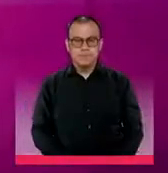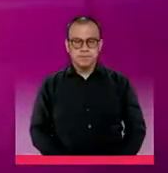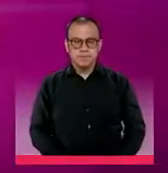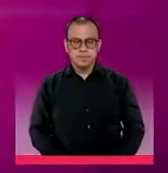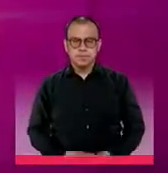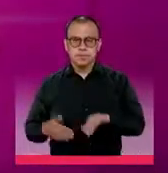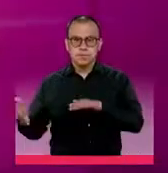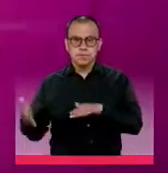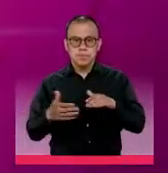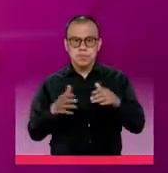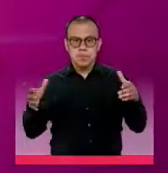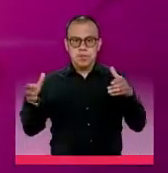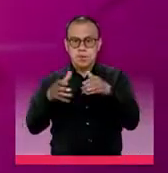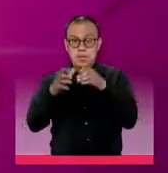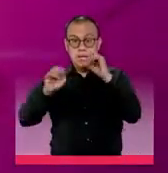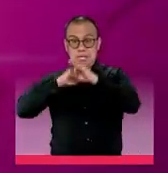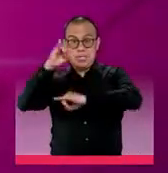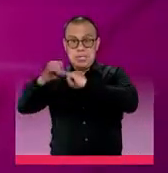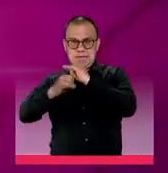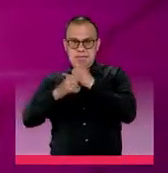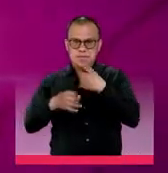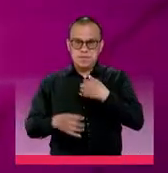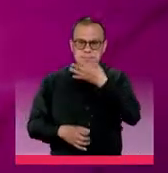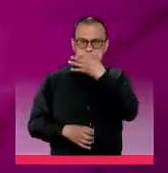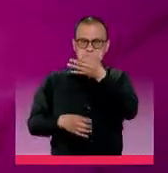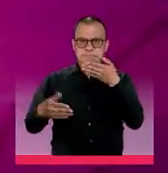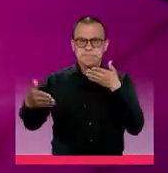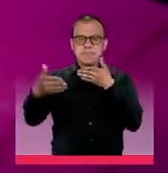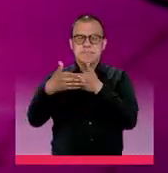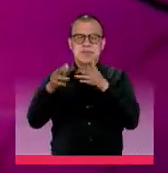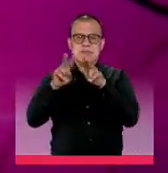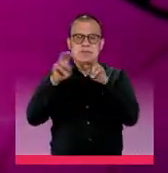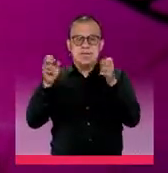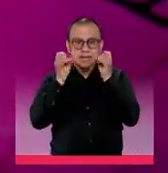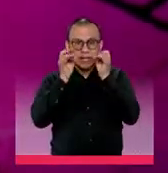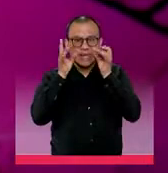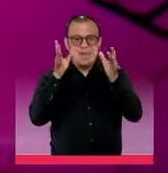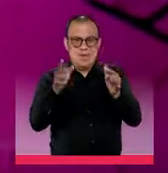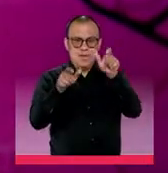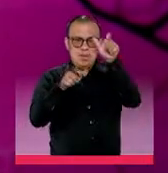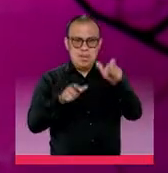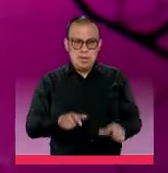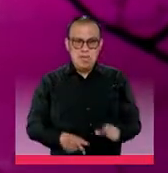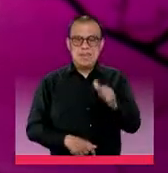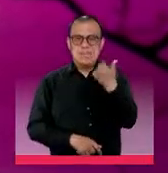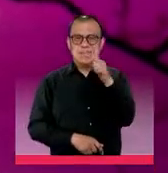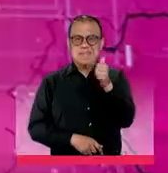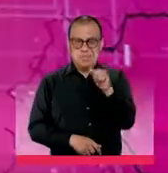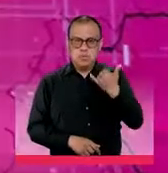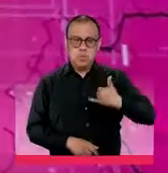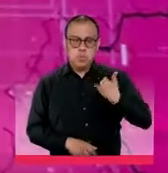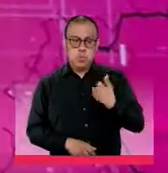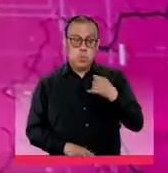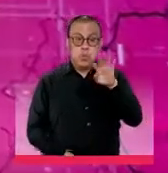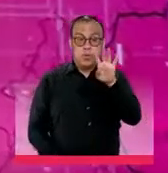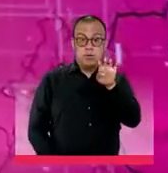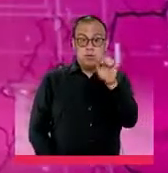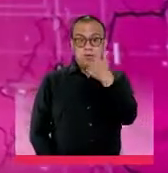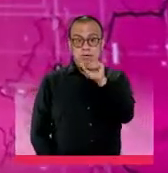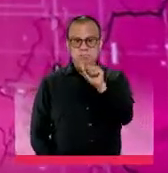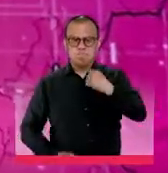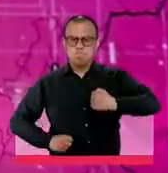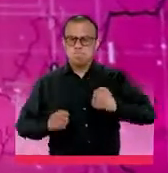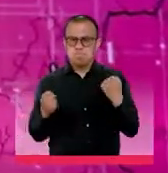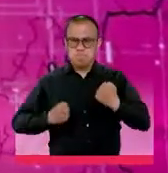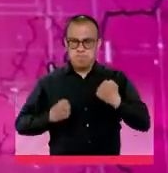Y ante la Corte Penal Internacional será denunciado como un crimen de lesa humanidad la muerte violenta de 10 jóvenes entre el 9 y el 10 de septiembre en